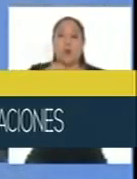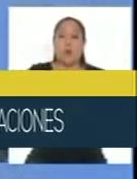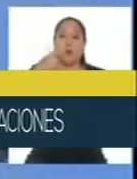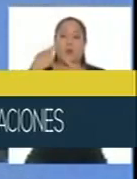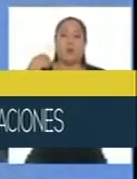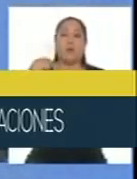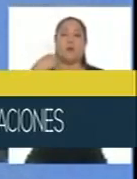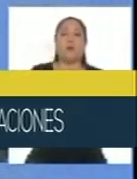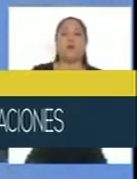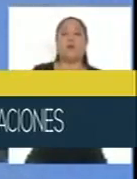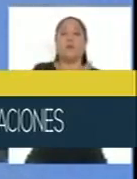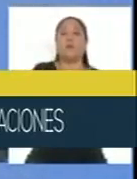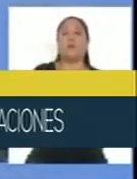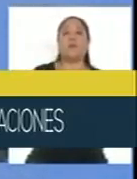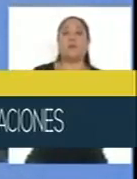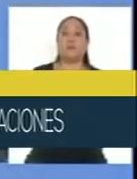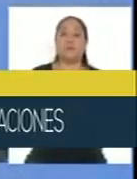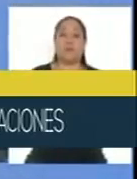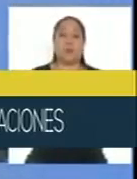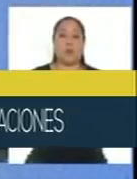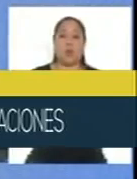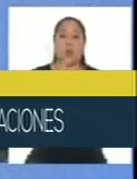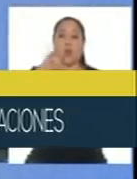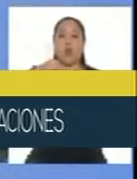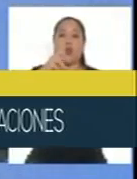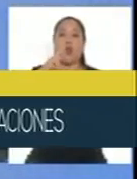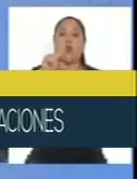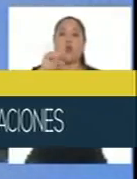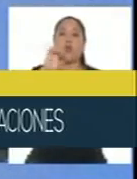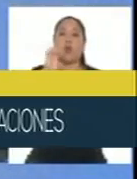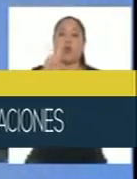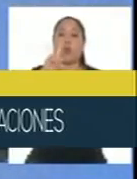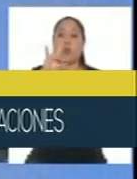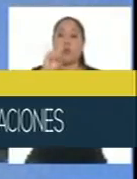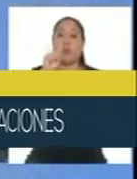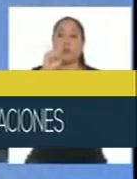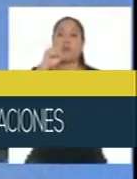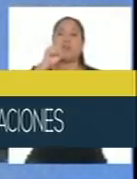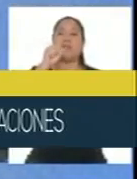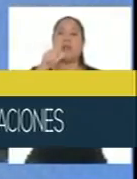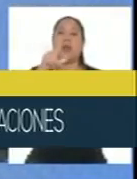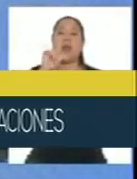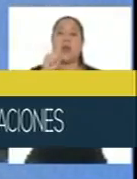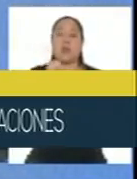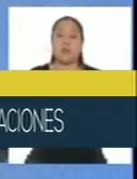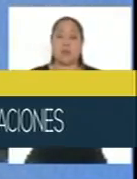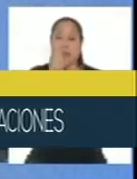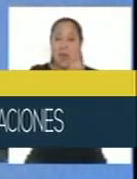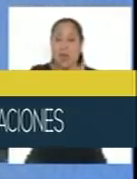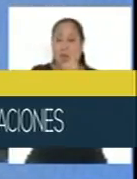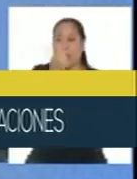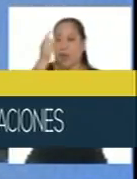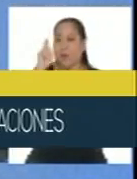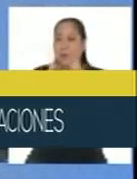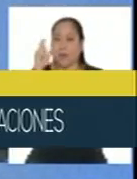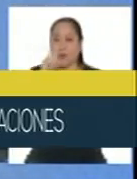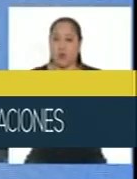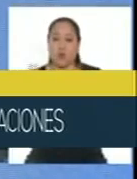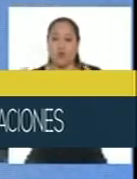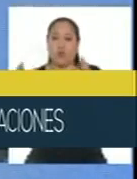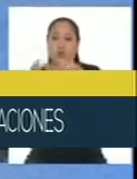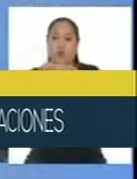encabezado por su presidente, el doctor Jorge Luis Salas Arenas, y a cada uno de los integrantes de su